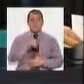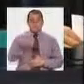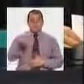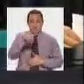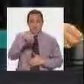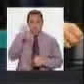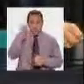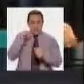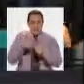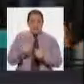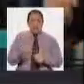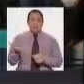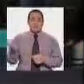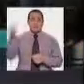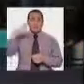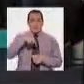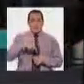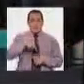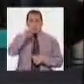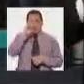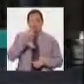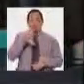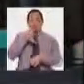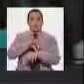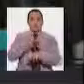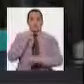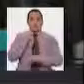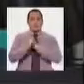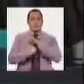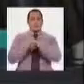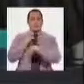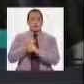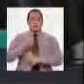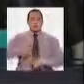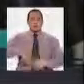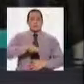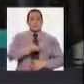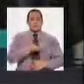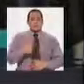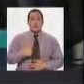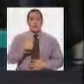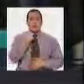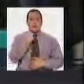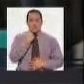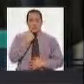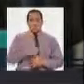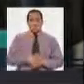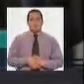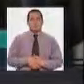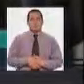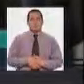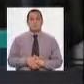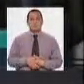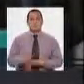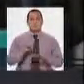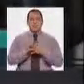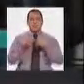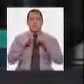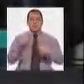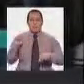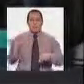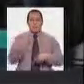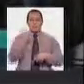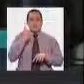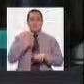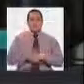recordarán que vino al Perú el médico forense español Juan Manuel Cartagena, que fue el